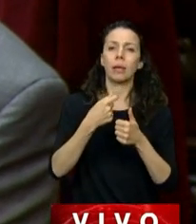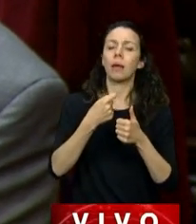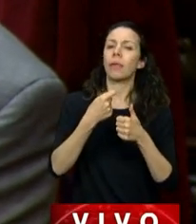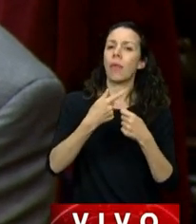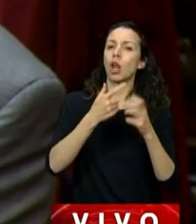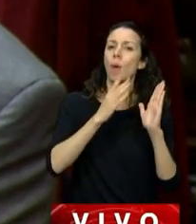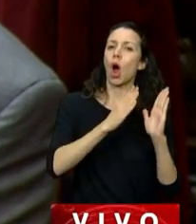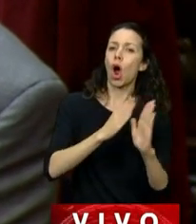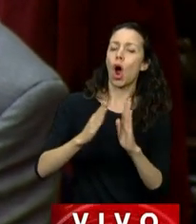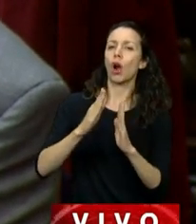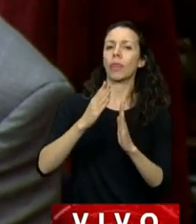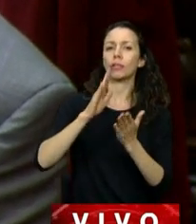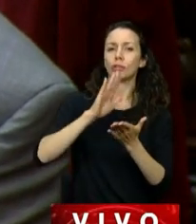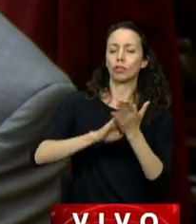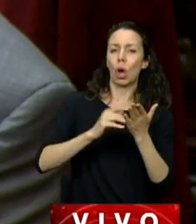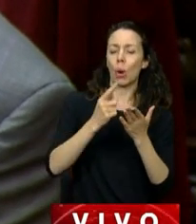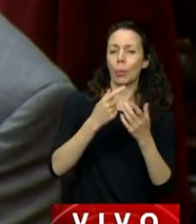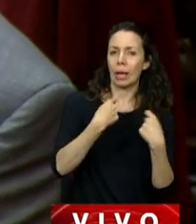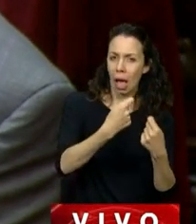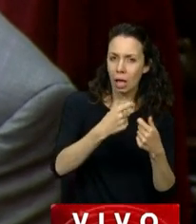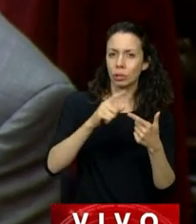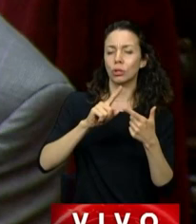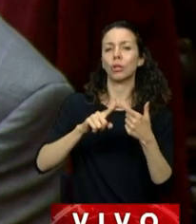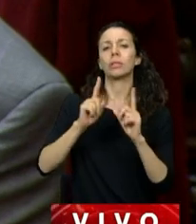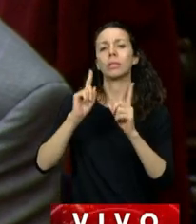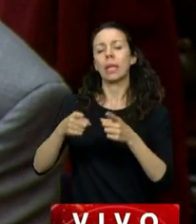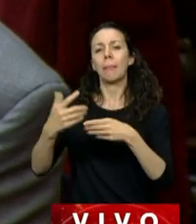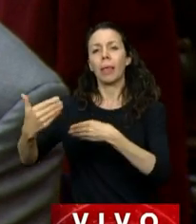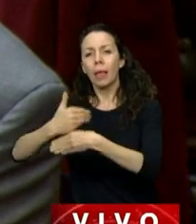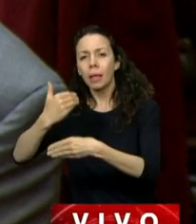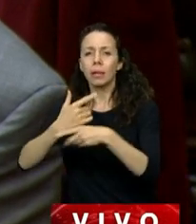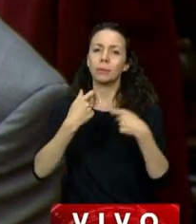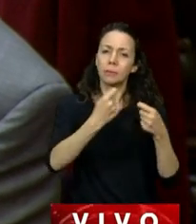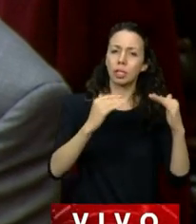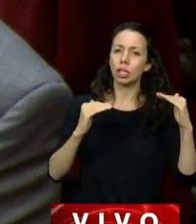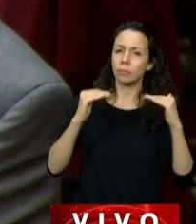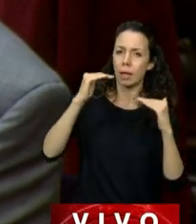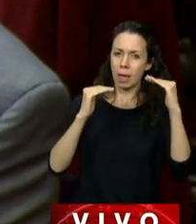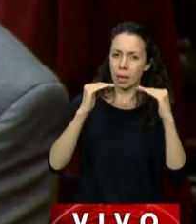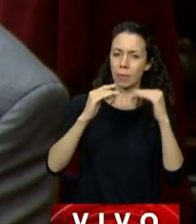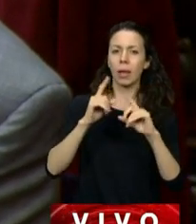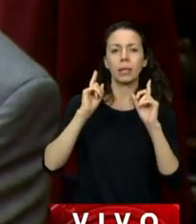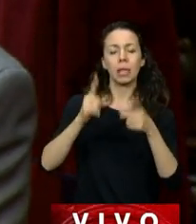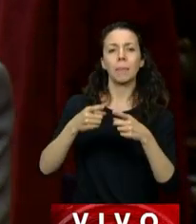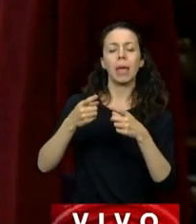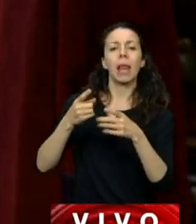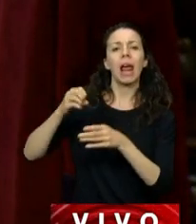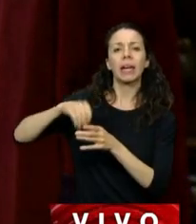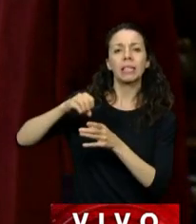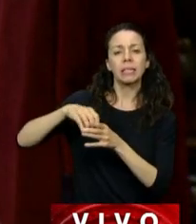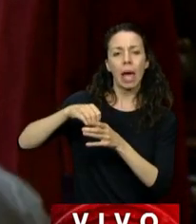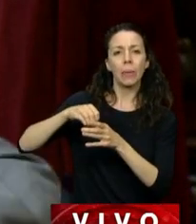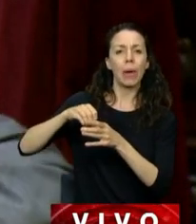fiscal, sostener el superávit comercial, fortalecer las reservas internacionales y generar